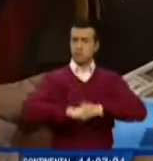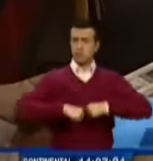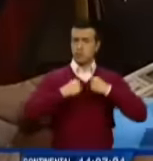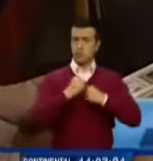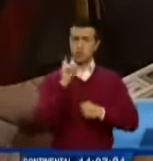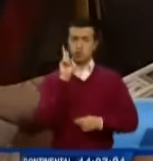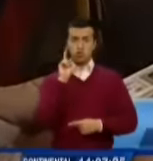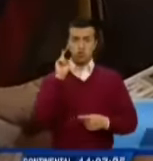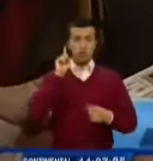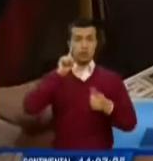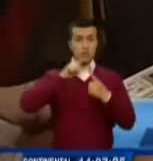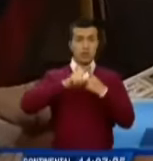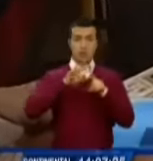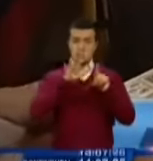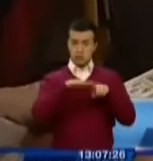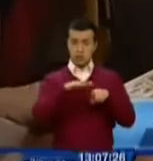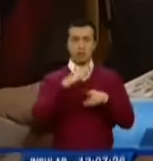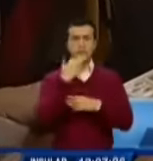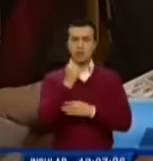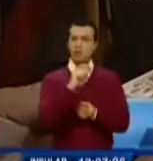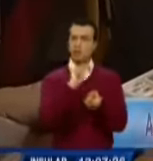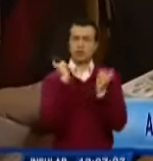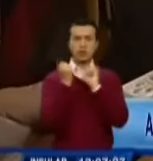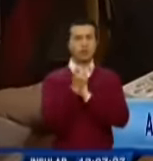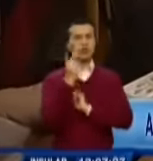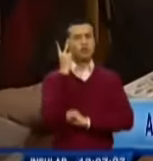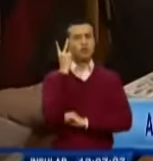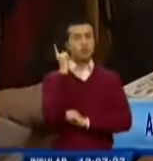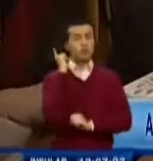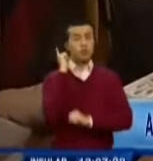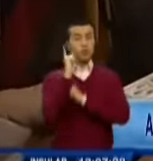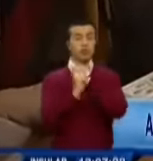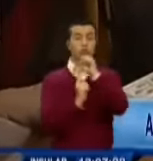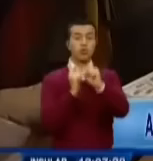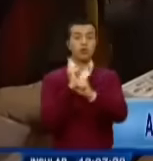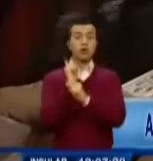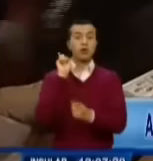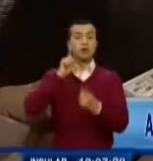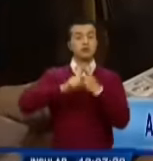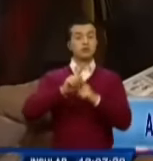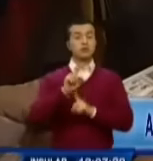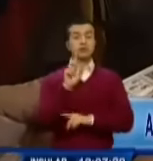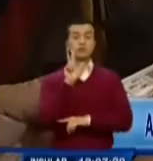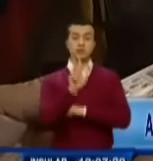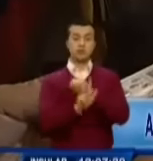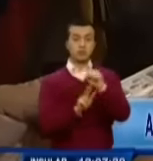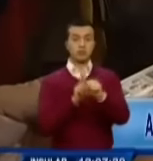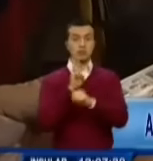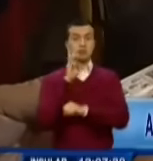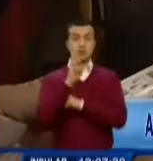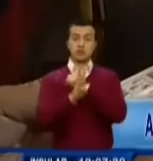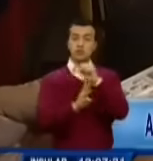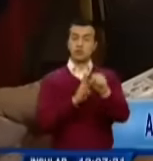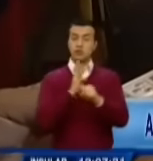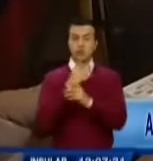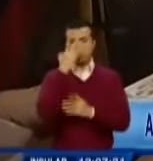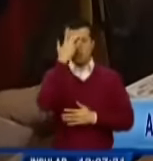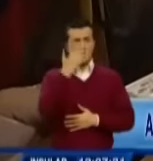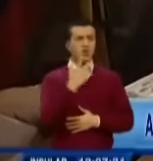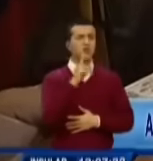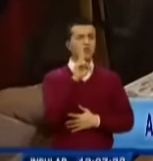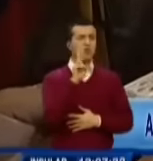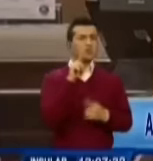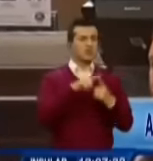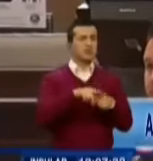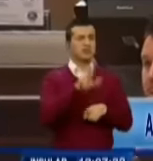de 2 a 6 meses a 1 a 3 años. Y esto es porque, lamentablemente, cuando se tiene de 2 a 6 meses, no hay